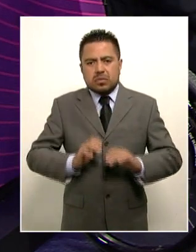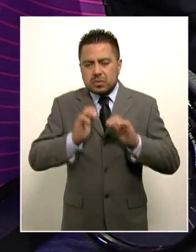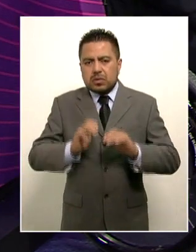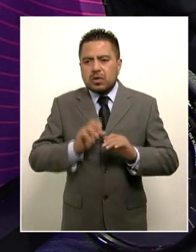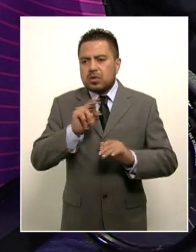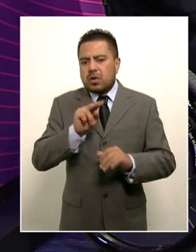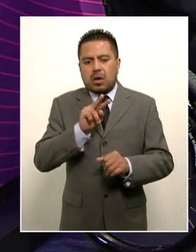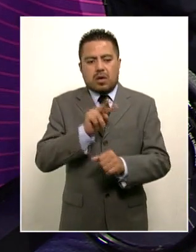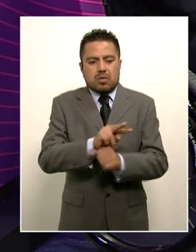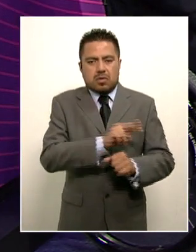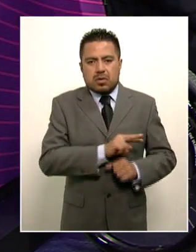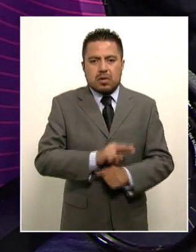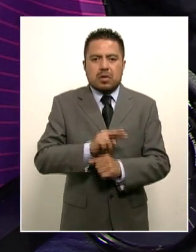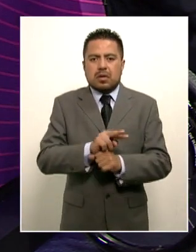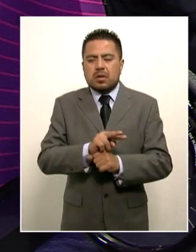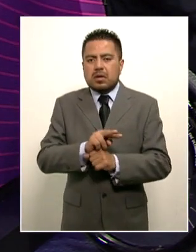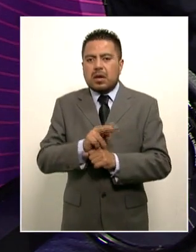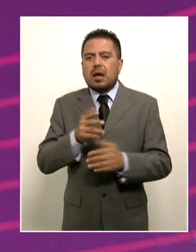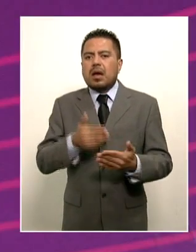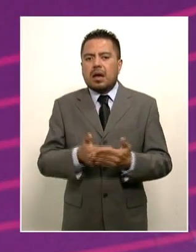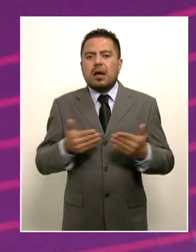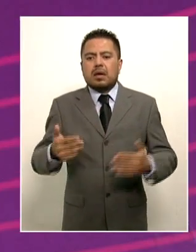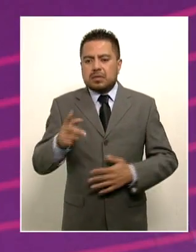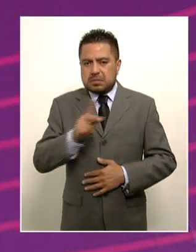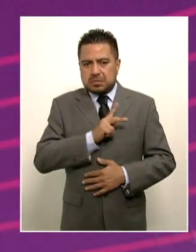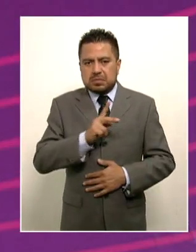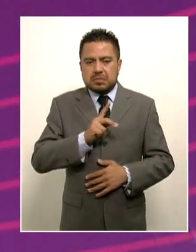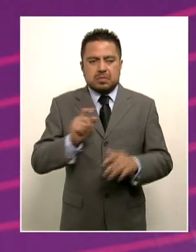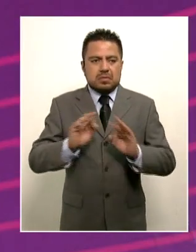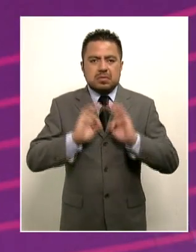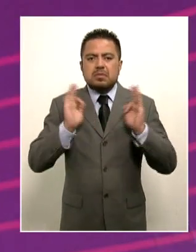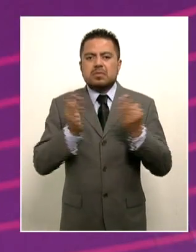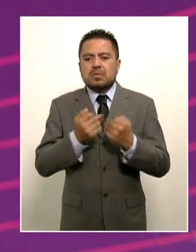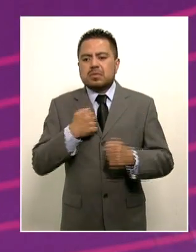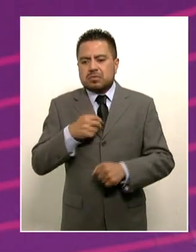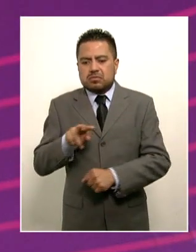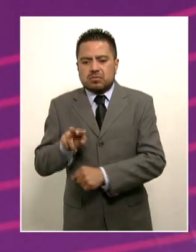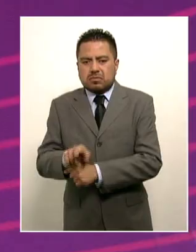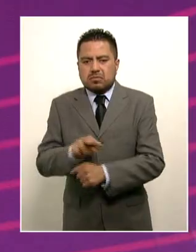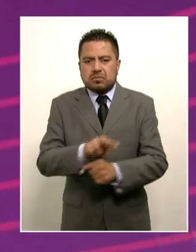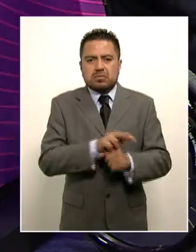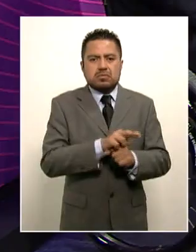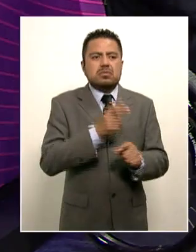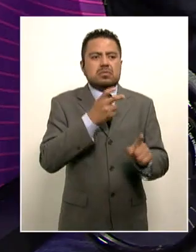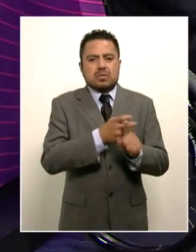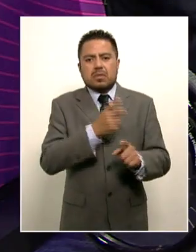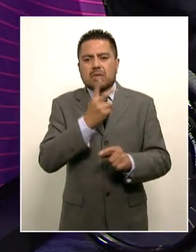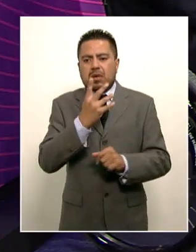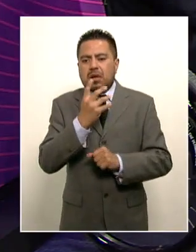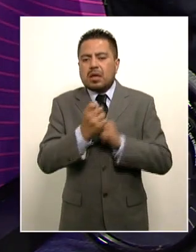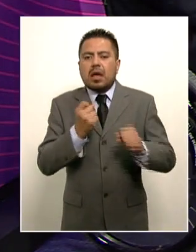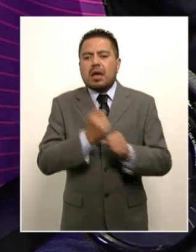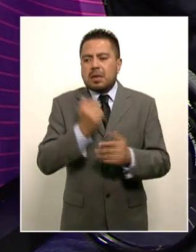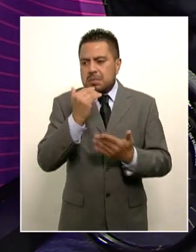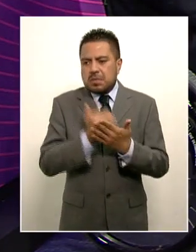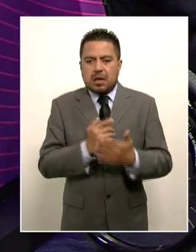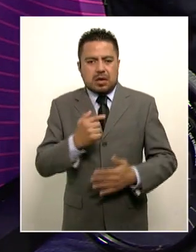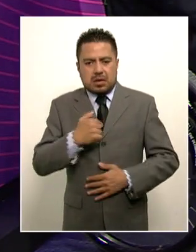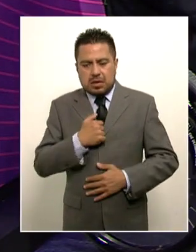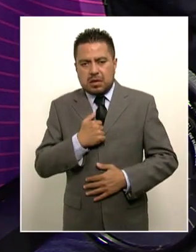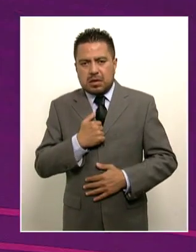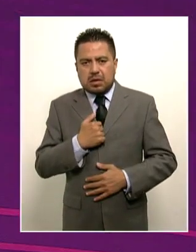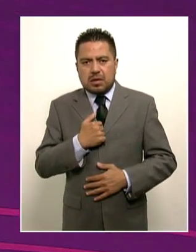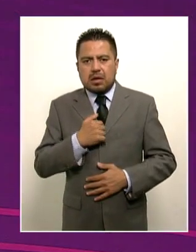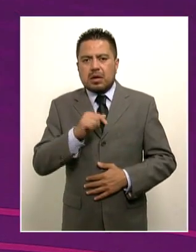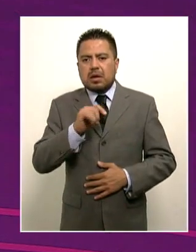no a cuidar. Entonces, a mí yo me formé cuidando y él es 4 años mayor que yo. Javier